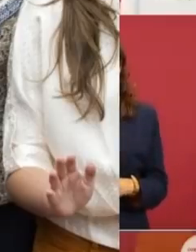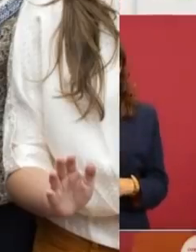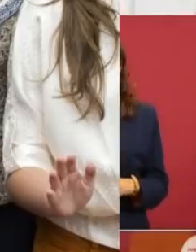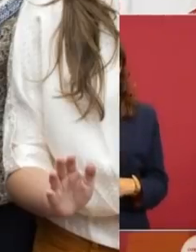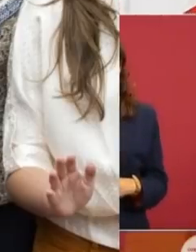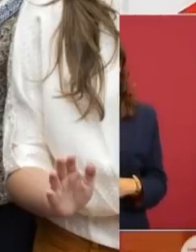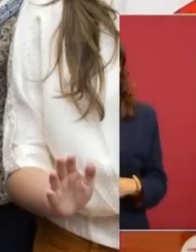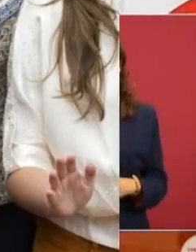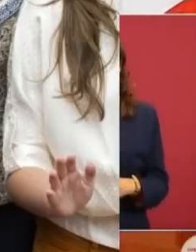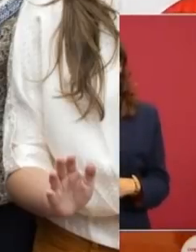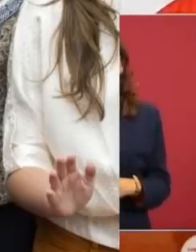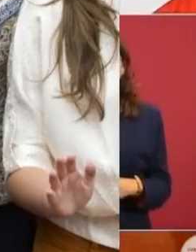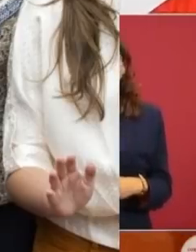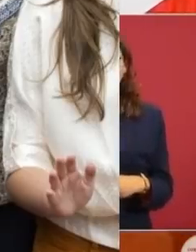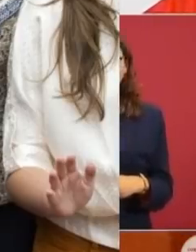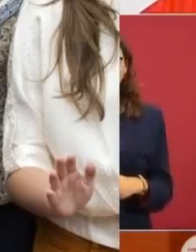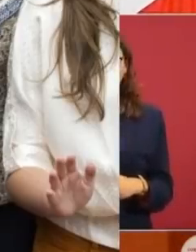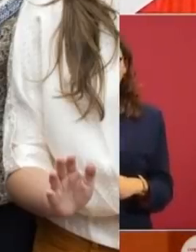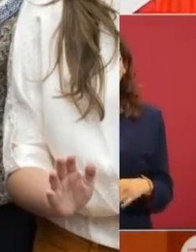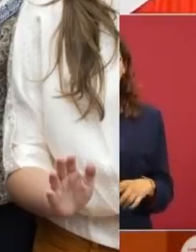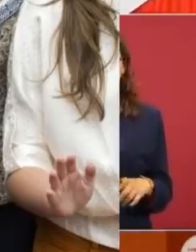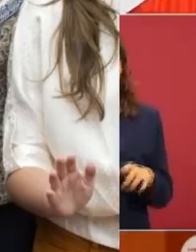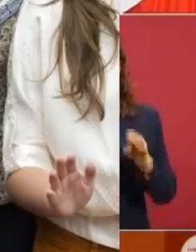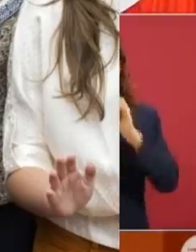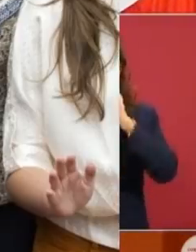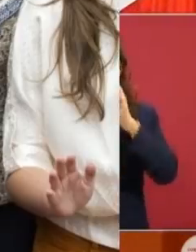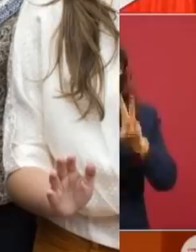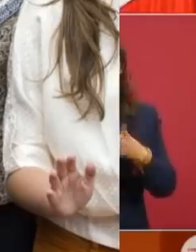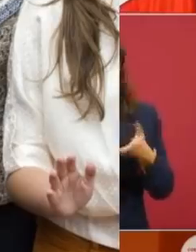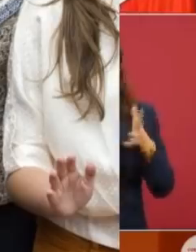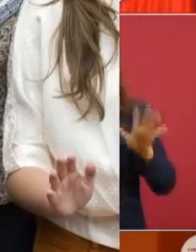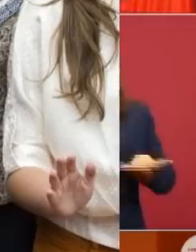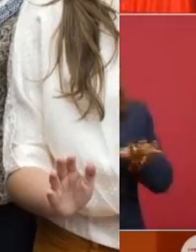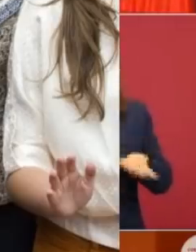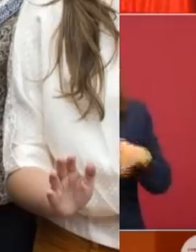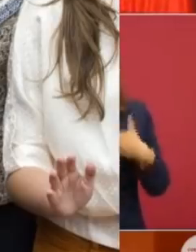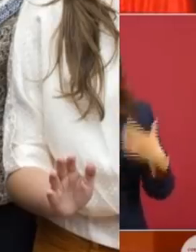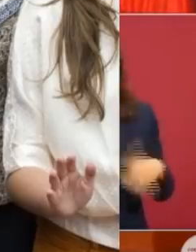Hasta que la gente pensó